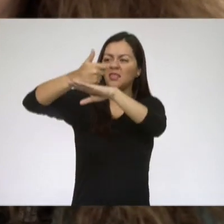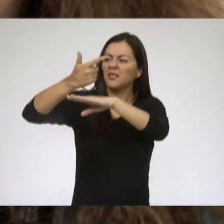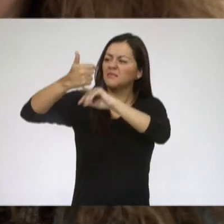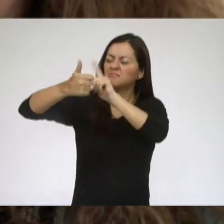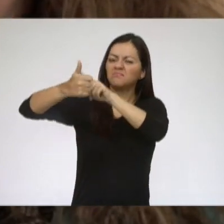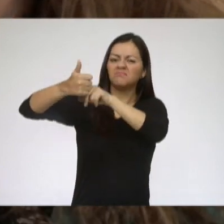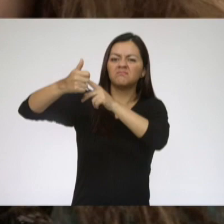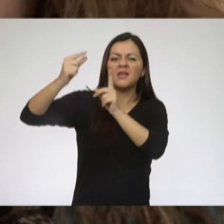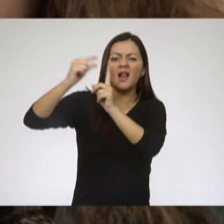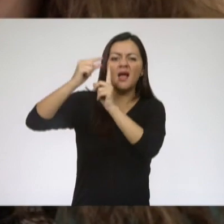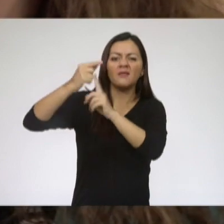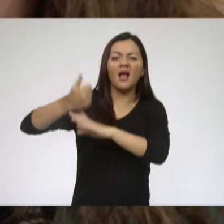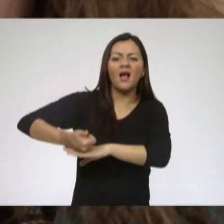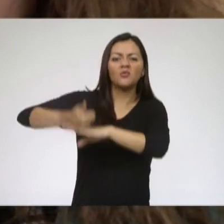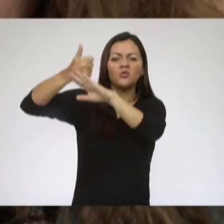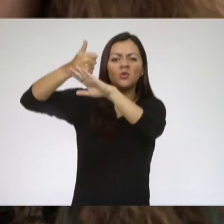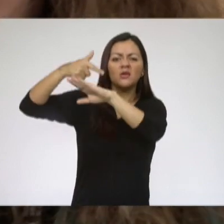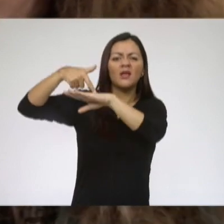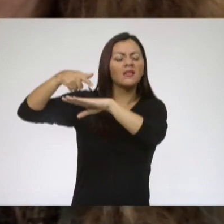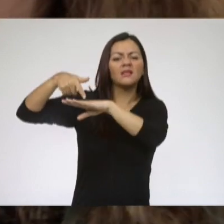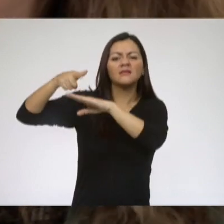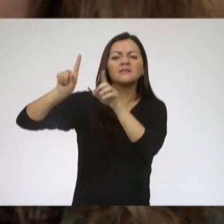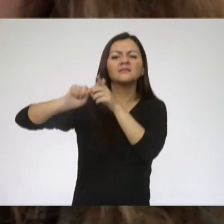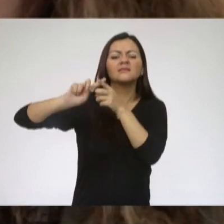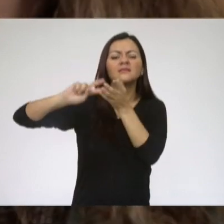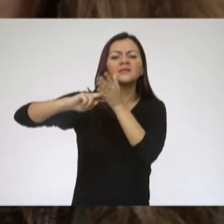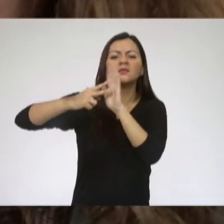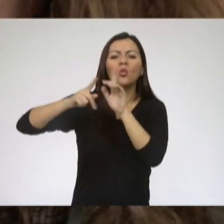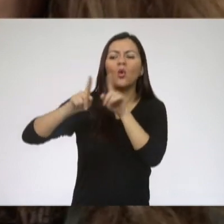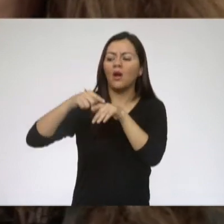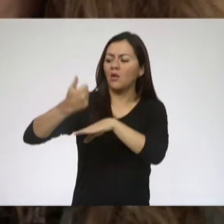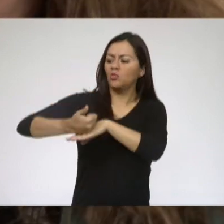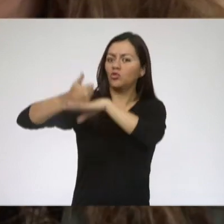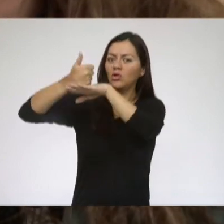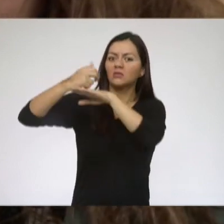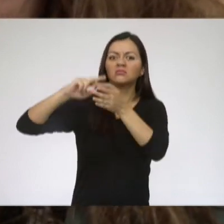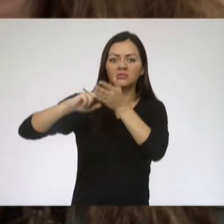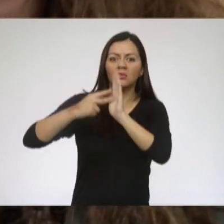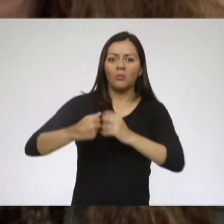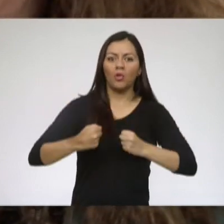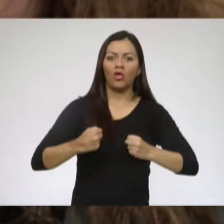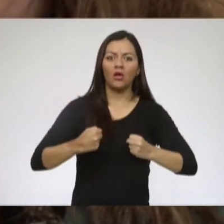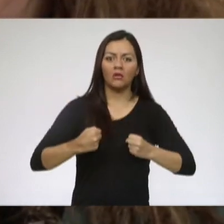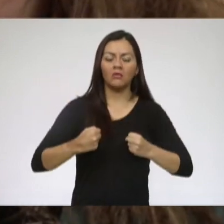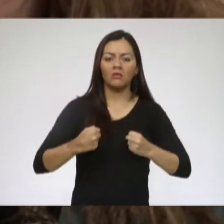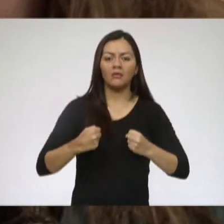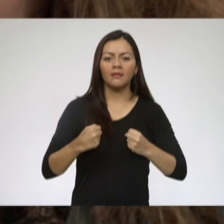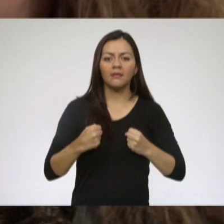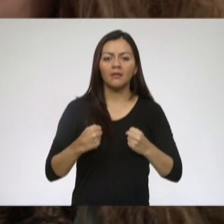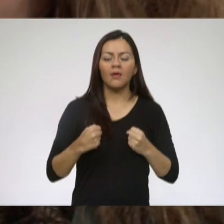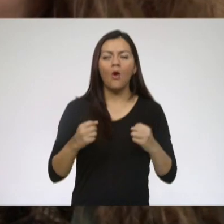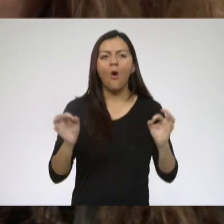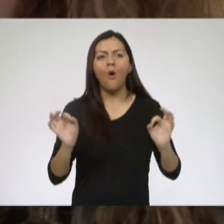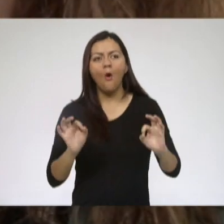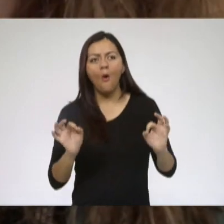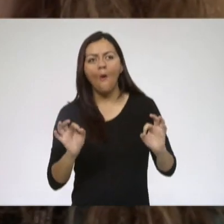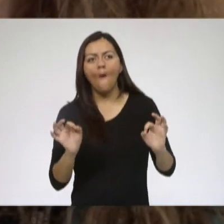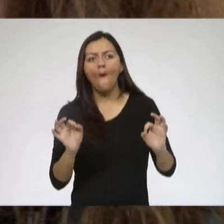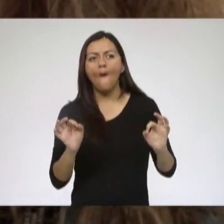dice, es... una figura que tiene poder o que puede tener un tipo